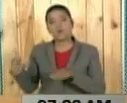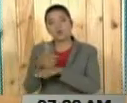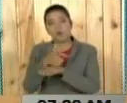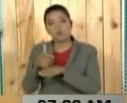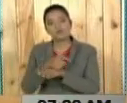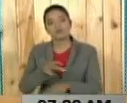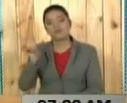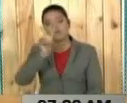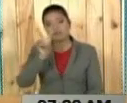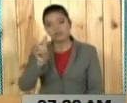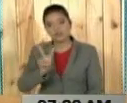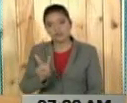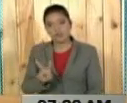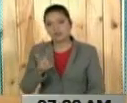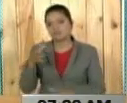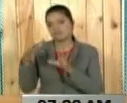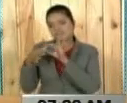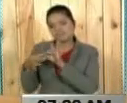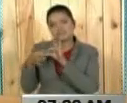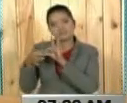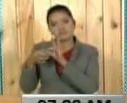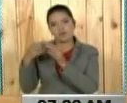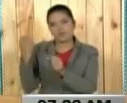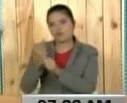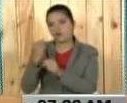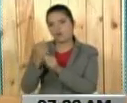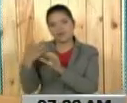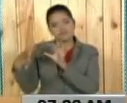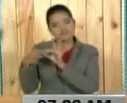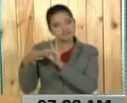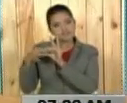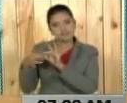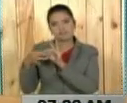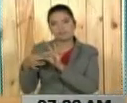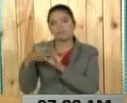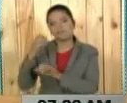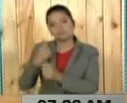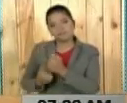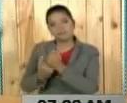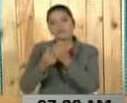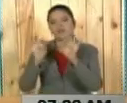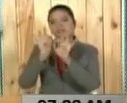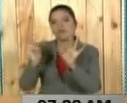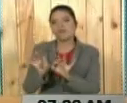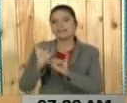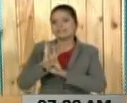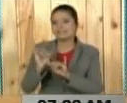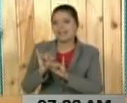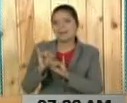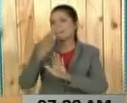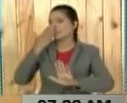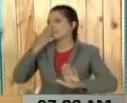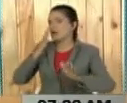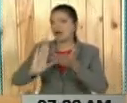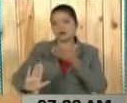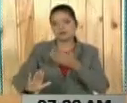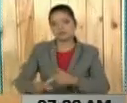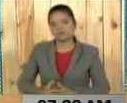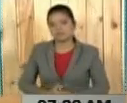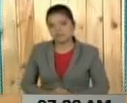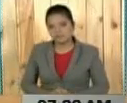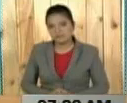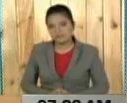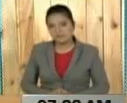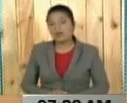venezolano trabajan de la mano justamente en la defensa de un modelo que ya se hizo irreversible. Y por